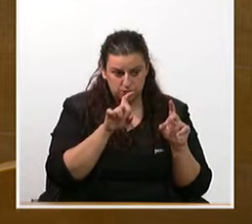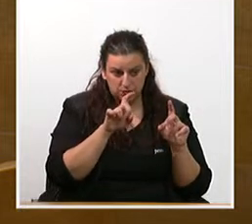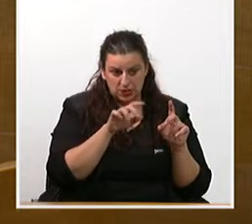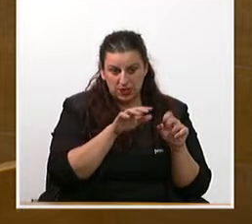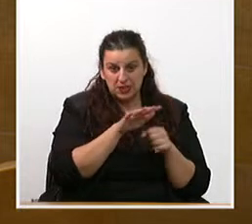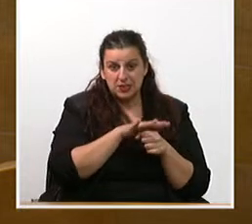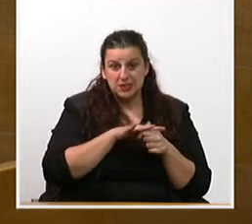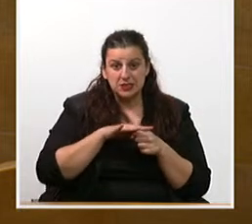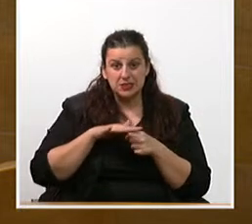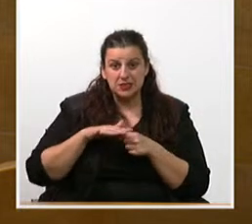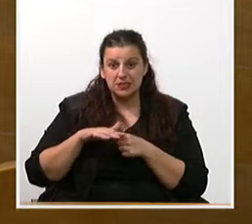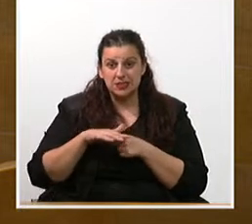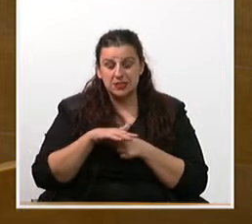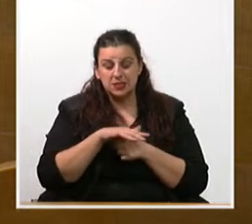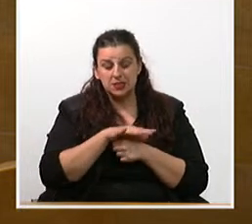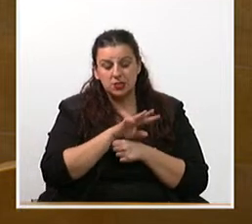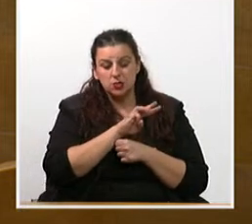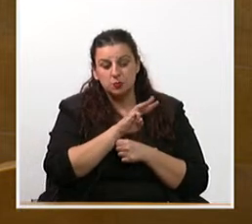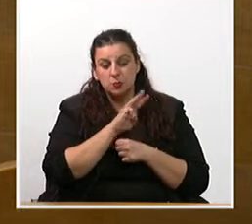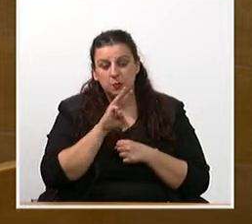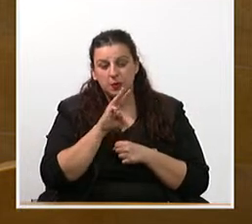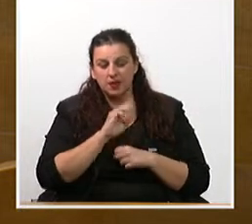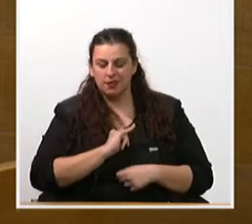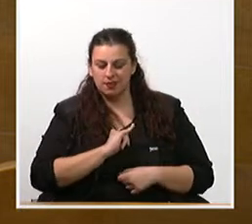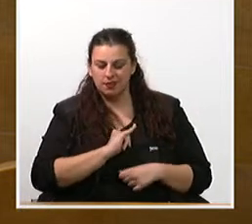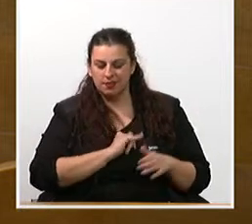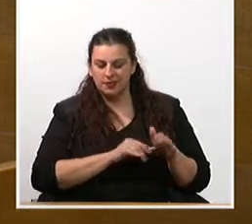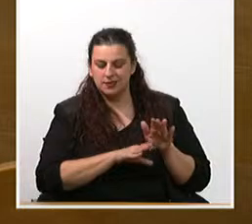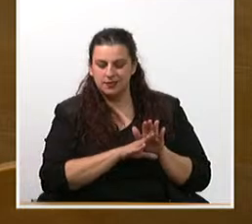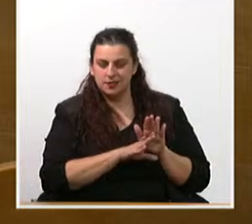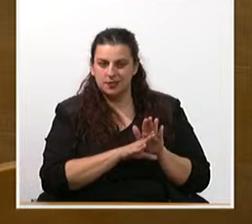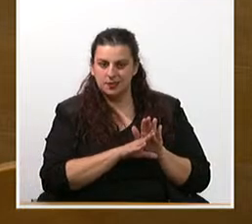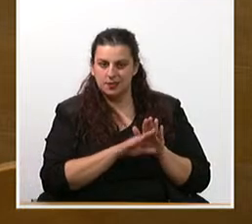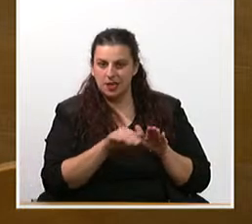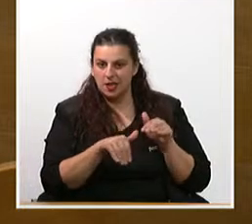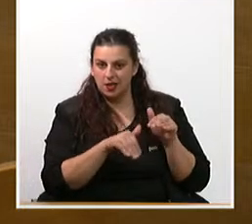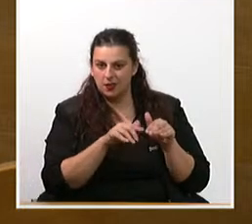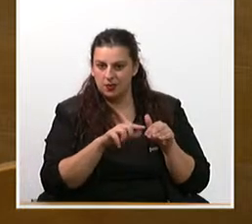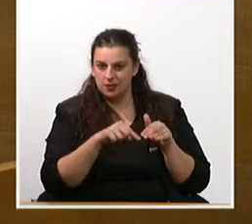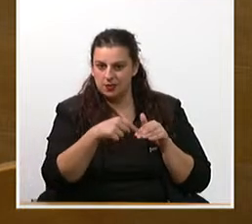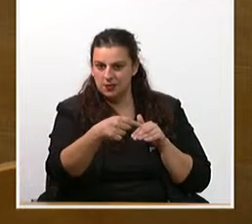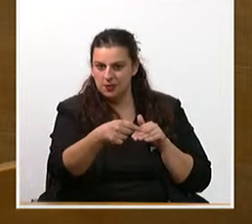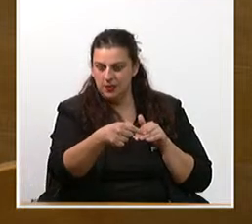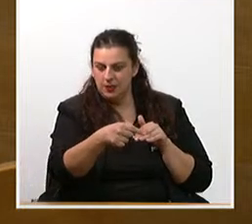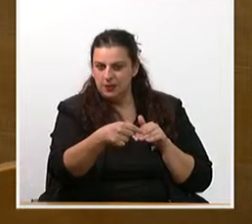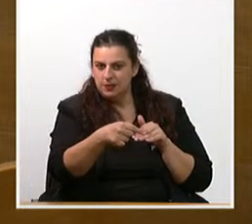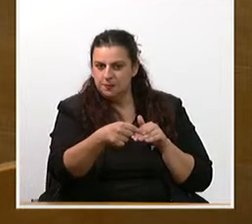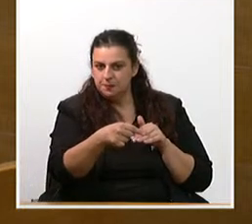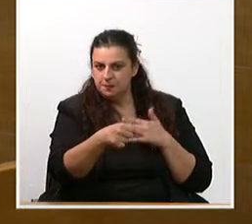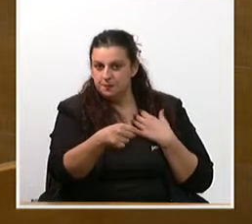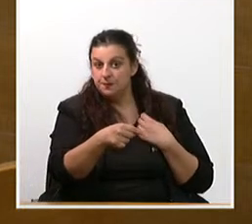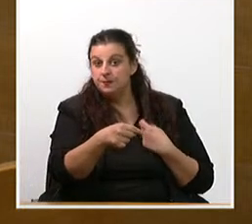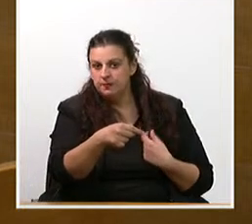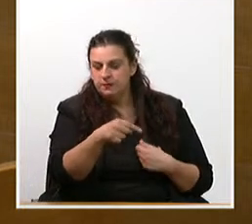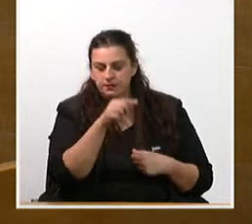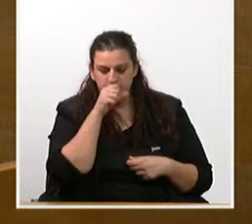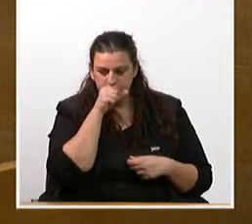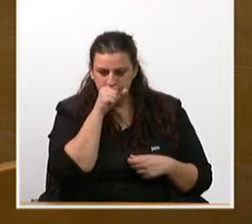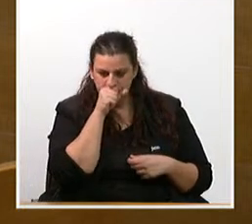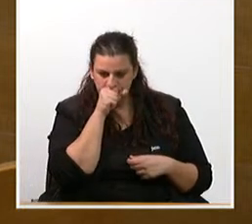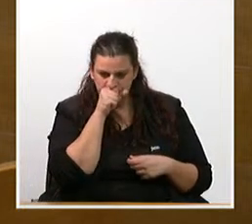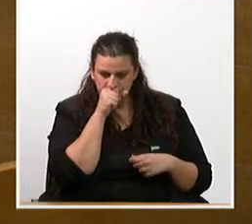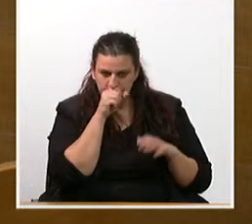donde el partido popular sigue gobernando después del 28 de mayo sig